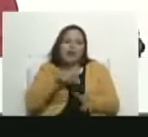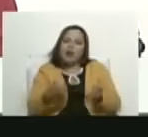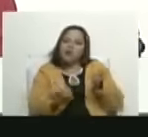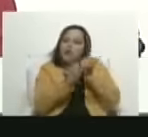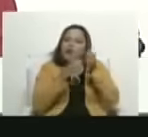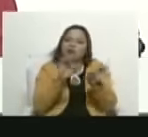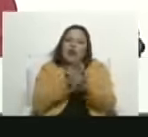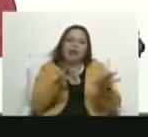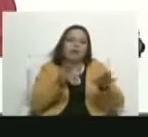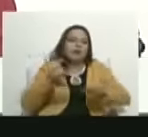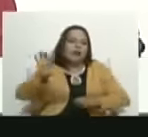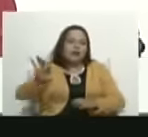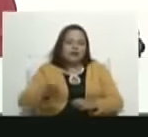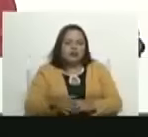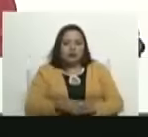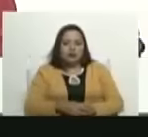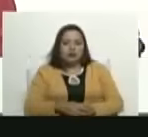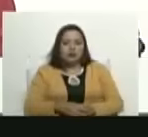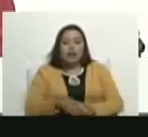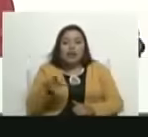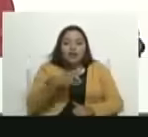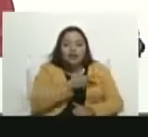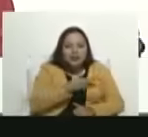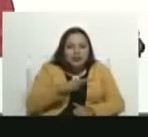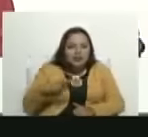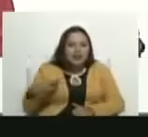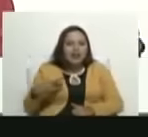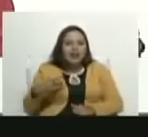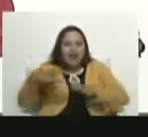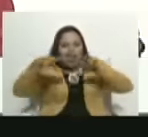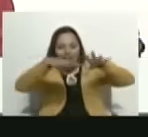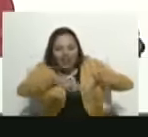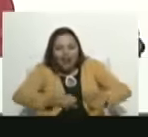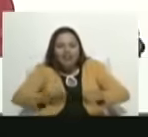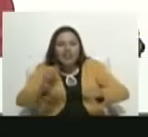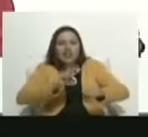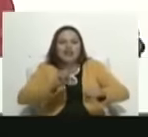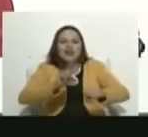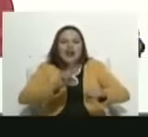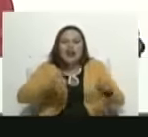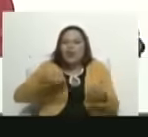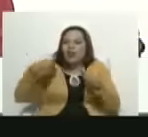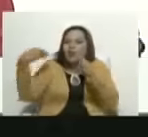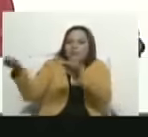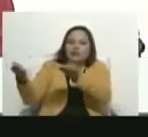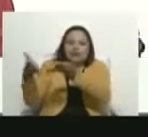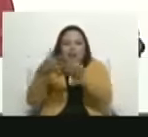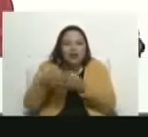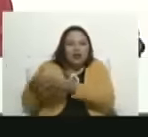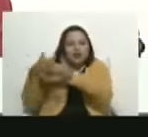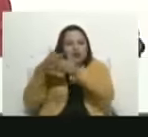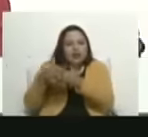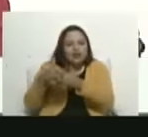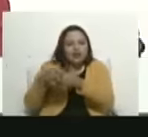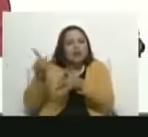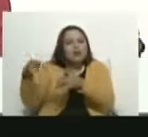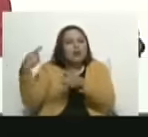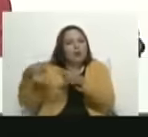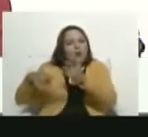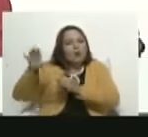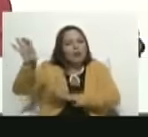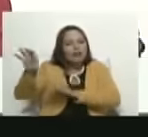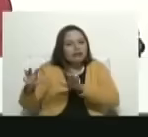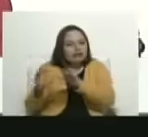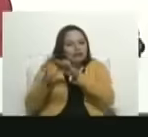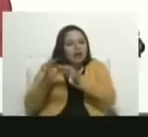patria. Están deseosos de poner las manos a Venezuela para entregarla a los gringos y a sus aliados. Pero le voy a